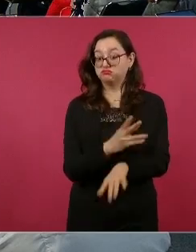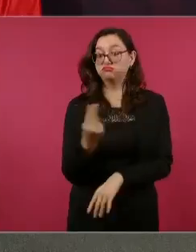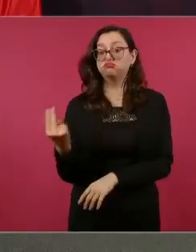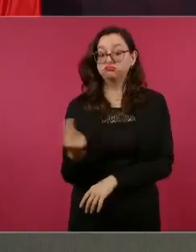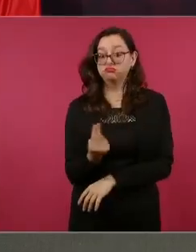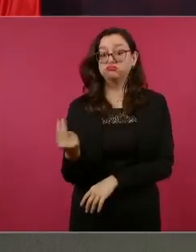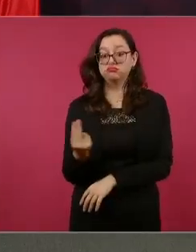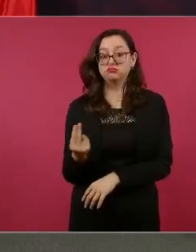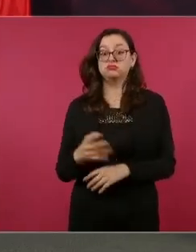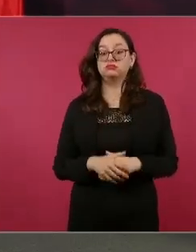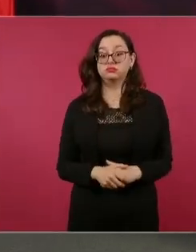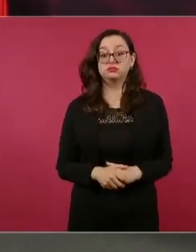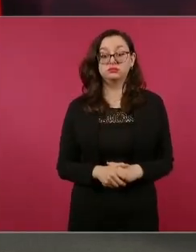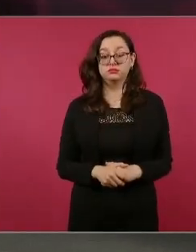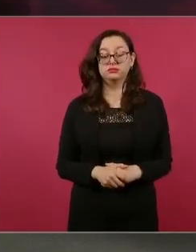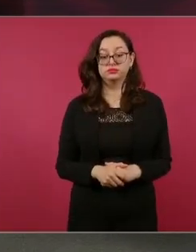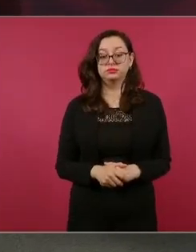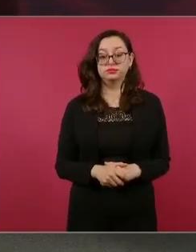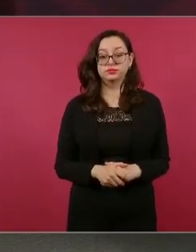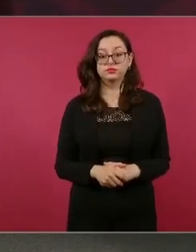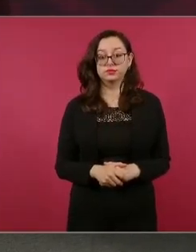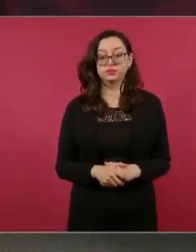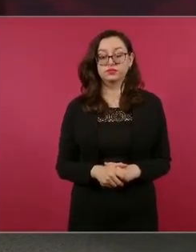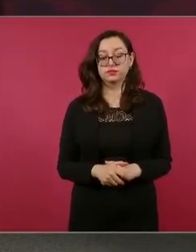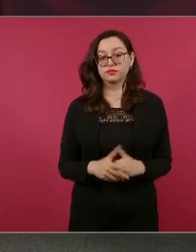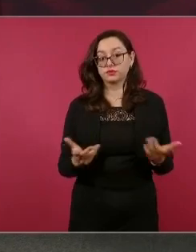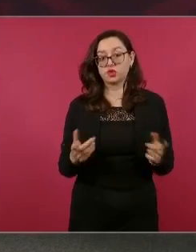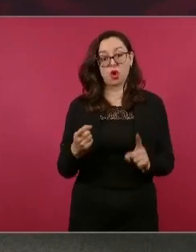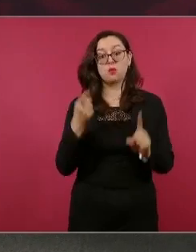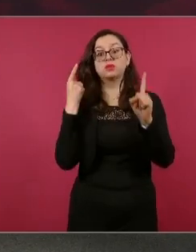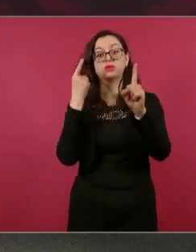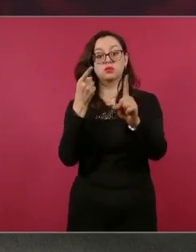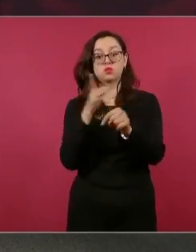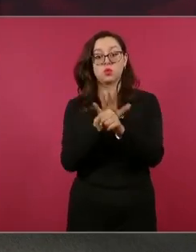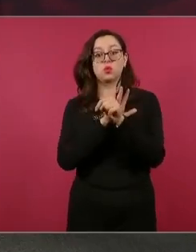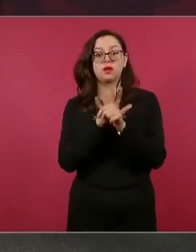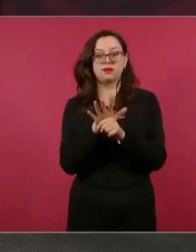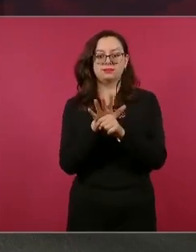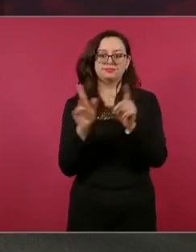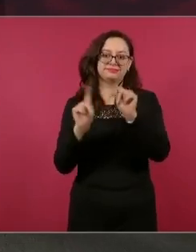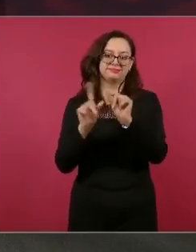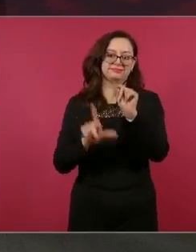pero todas para seguir